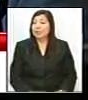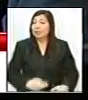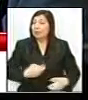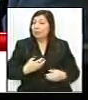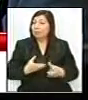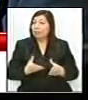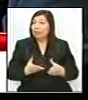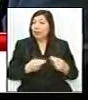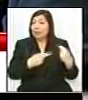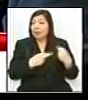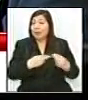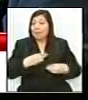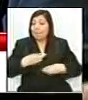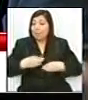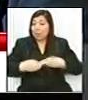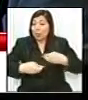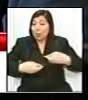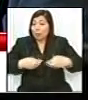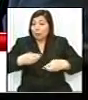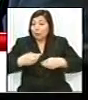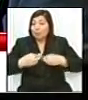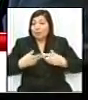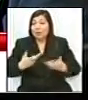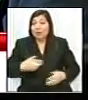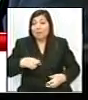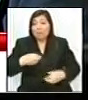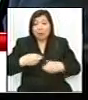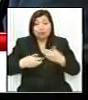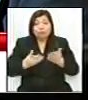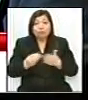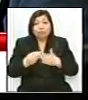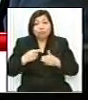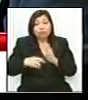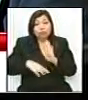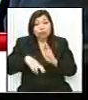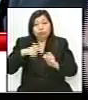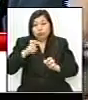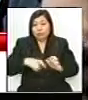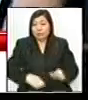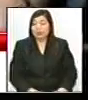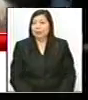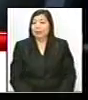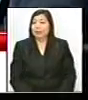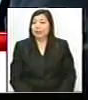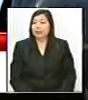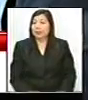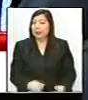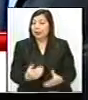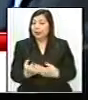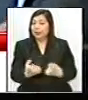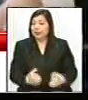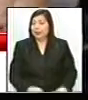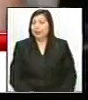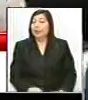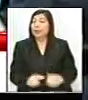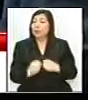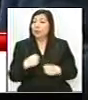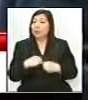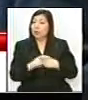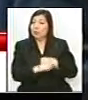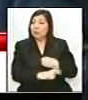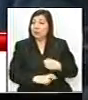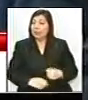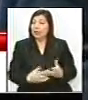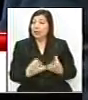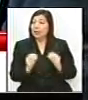producción. Y la producción, pues, es uno de los pilares del sustento de la cadena económica que tenemos en el país. Y por ello es que